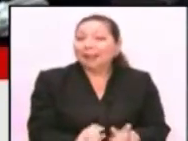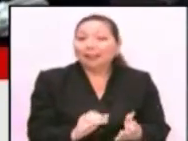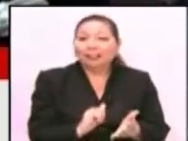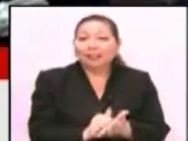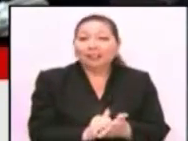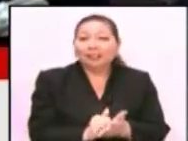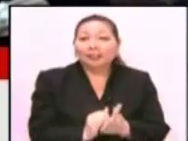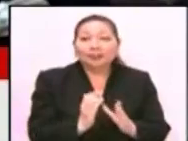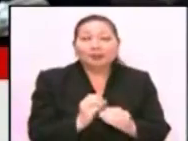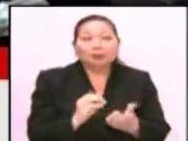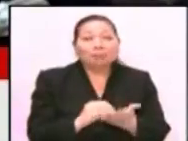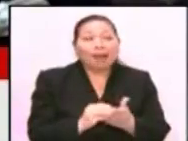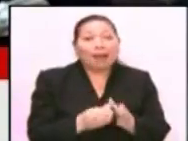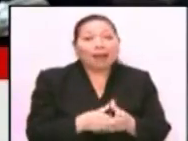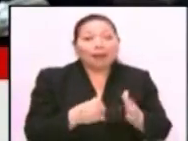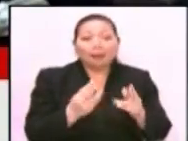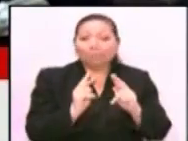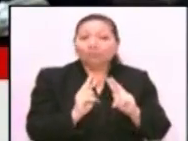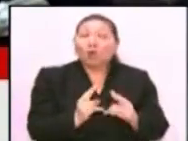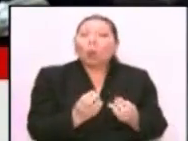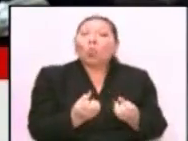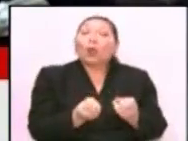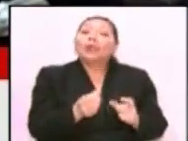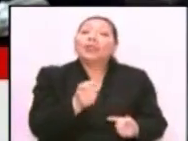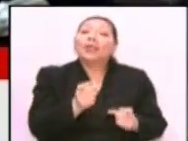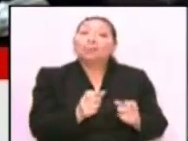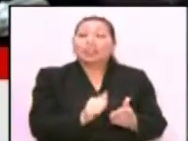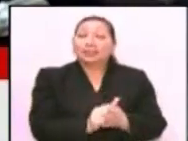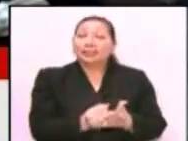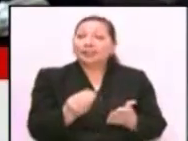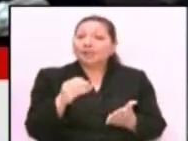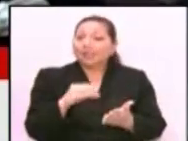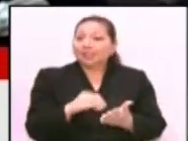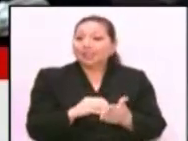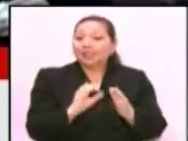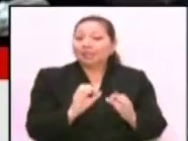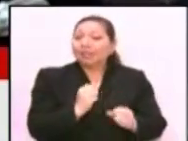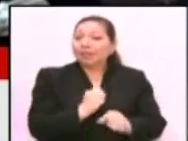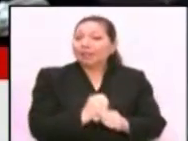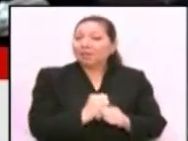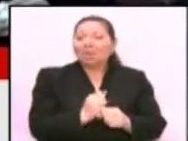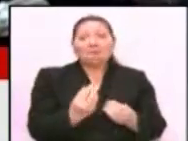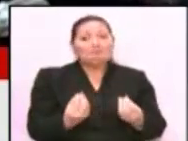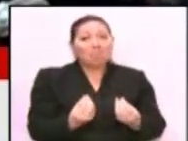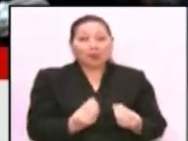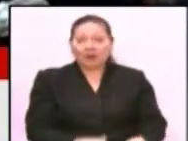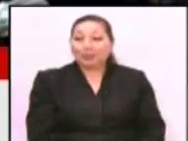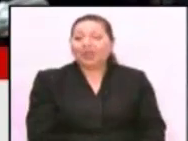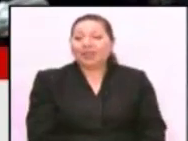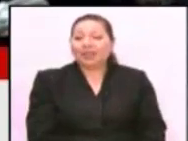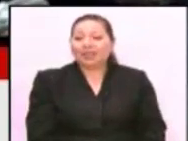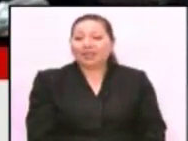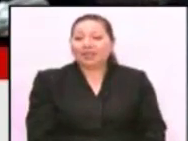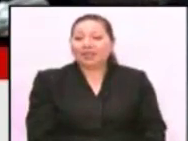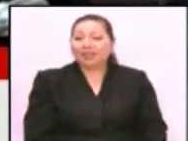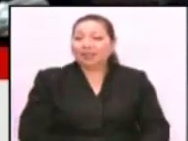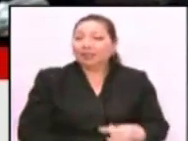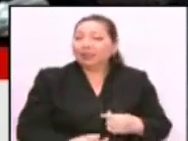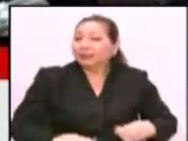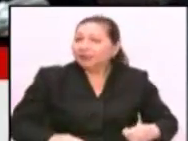con una frustración muy grande porque cuando verificaron cuántas personas habían conseguido efectivamente un trabajo, eran muy pocas. ¿Sí? Entonces se venía